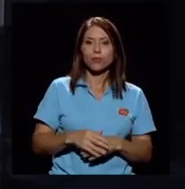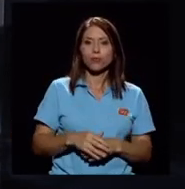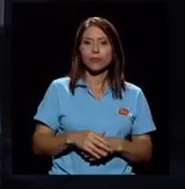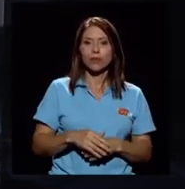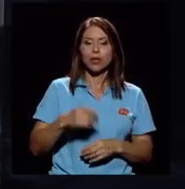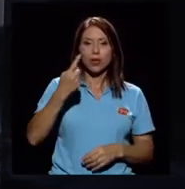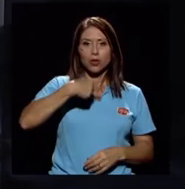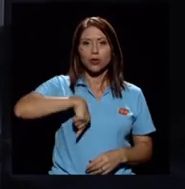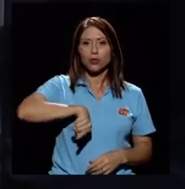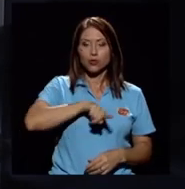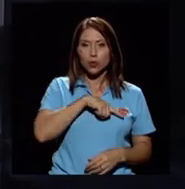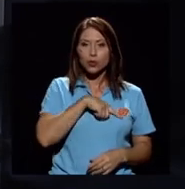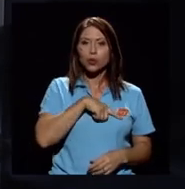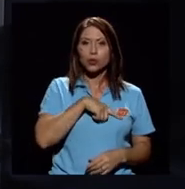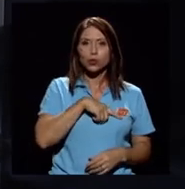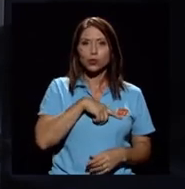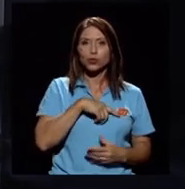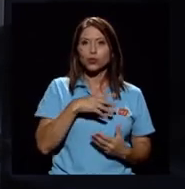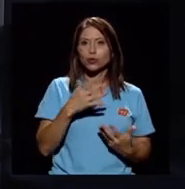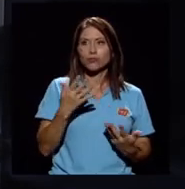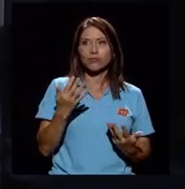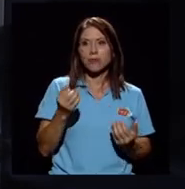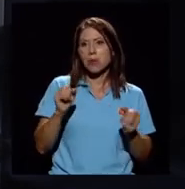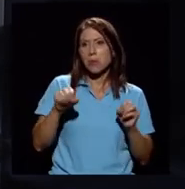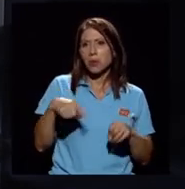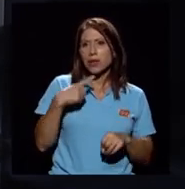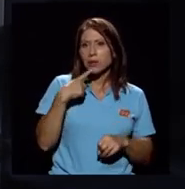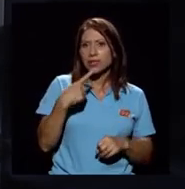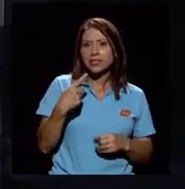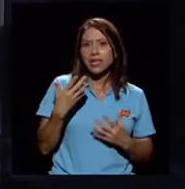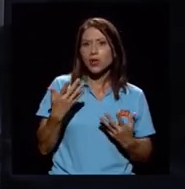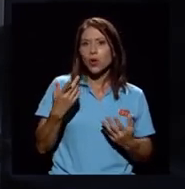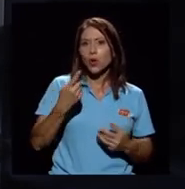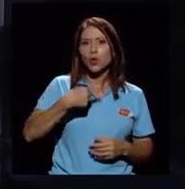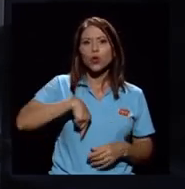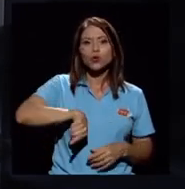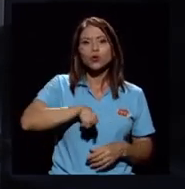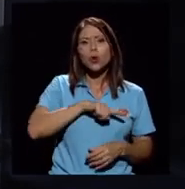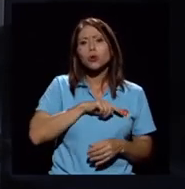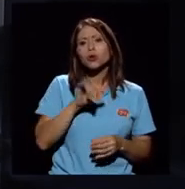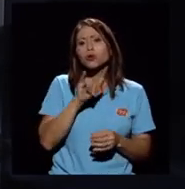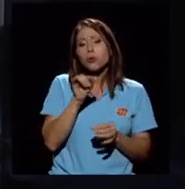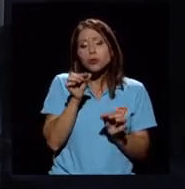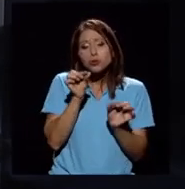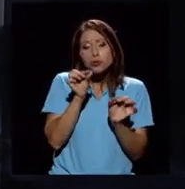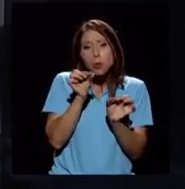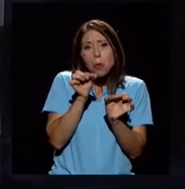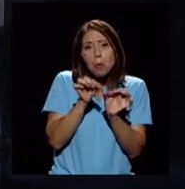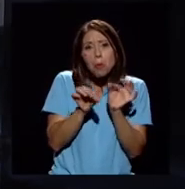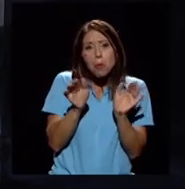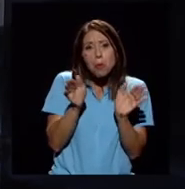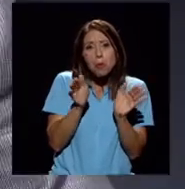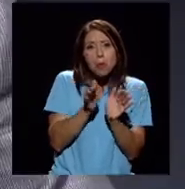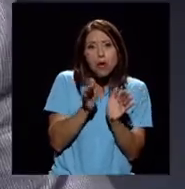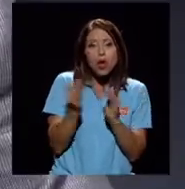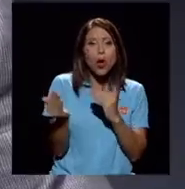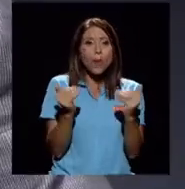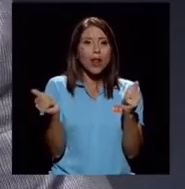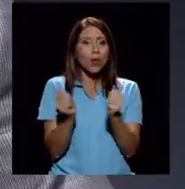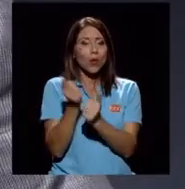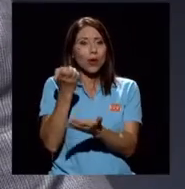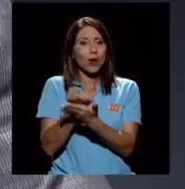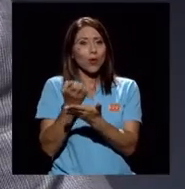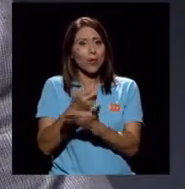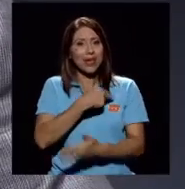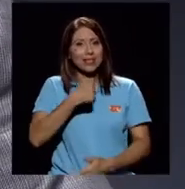nosotros es obvio si lo somos insignificantes para una economía como la china la